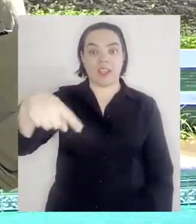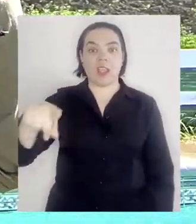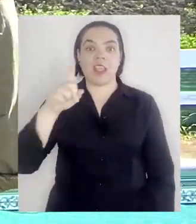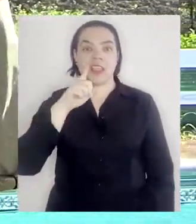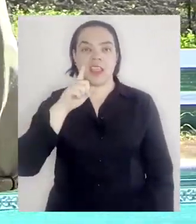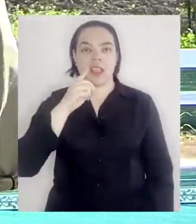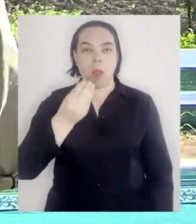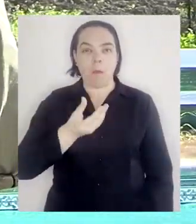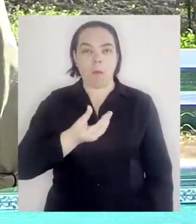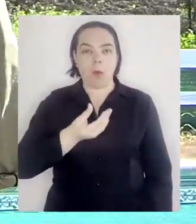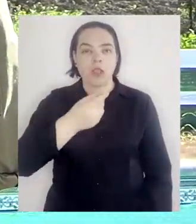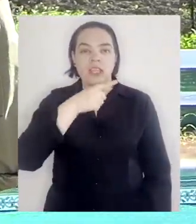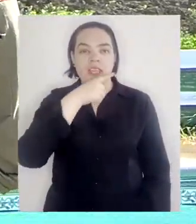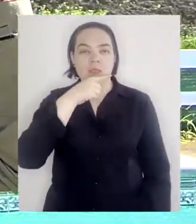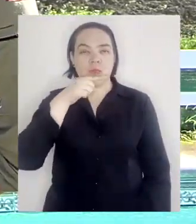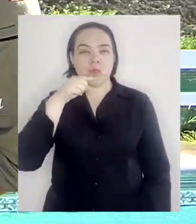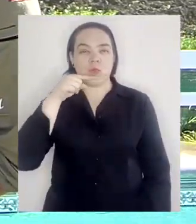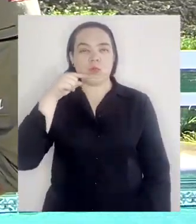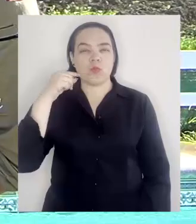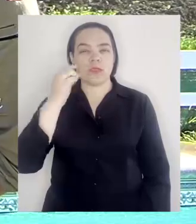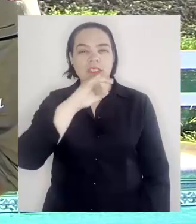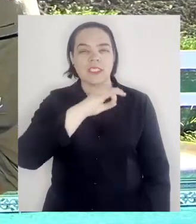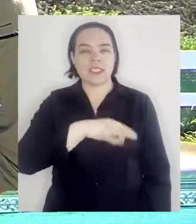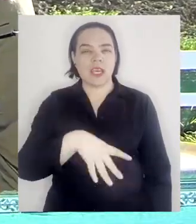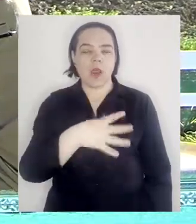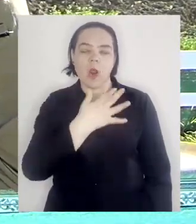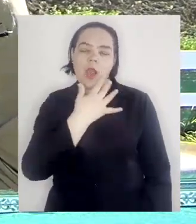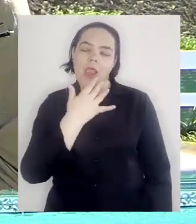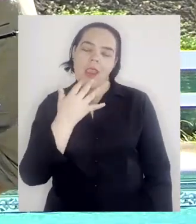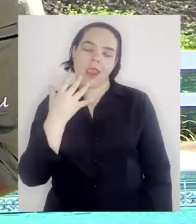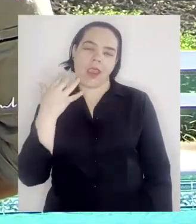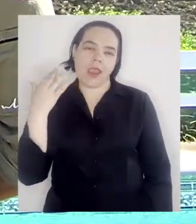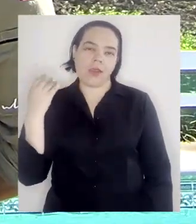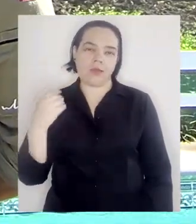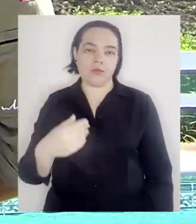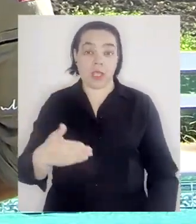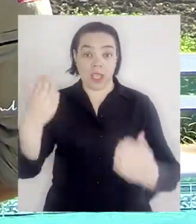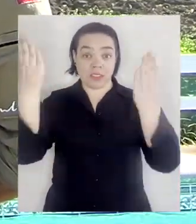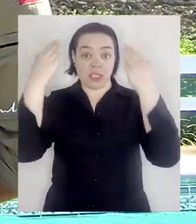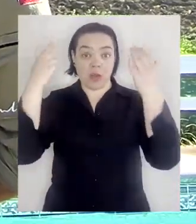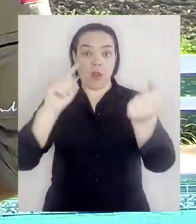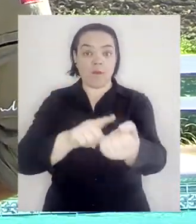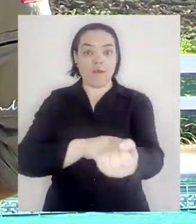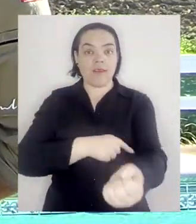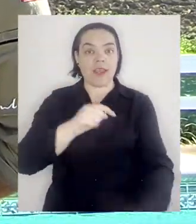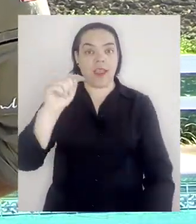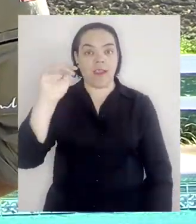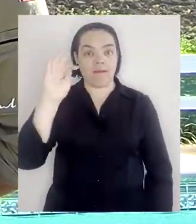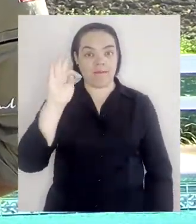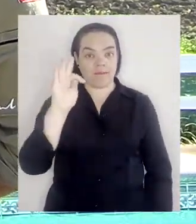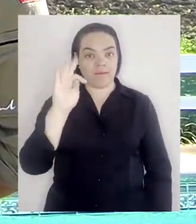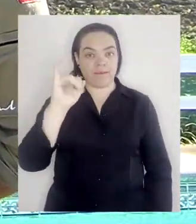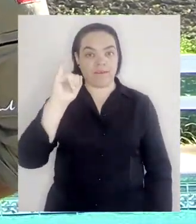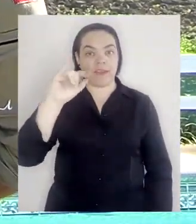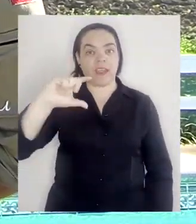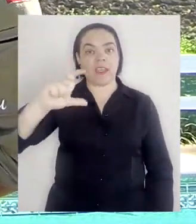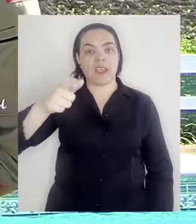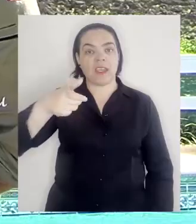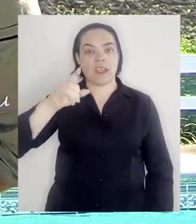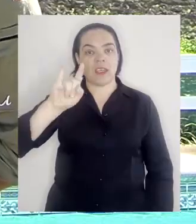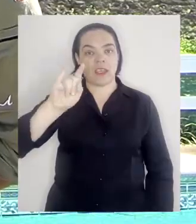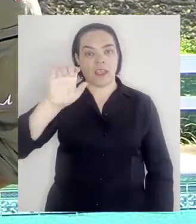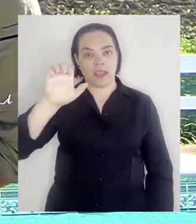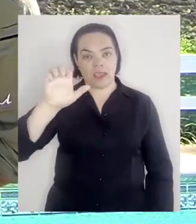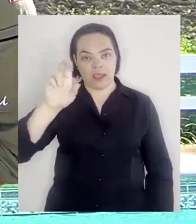Estos postres chilenos son muy ricos. Un saludo a toda la familia Figueroa y al que ya no está, pero un